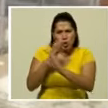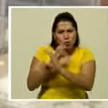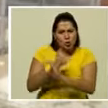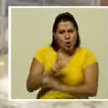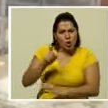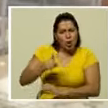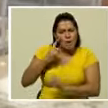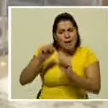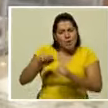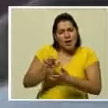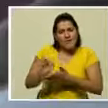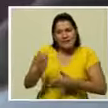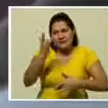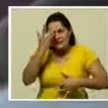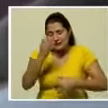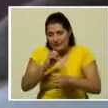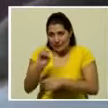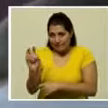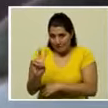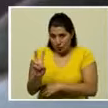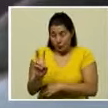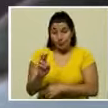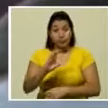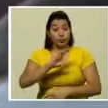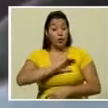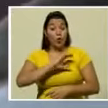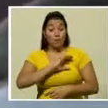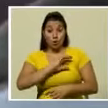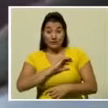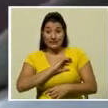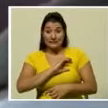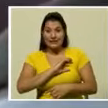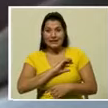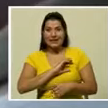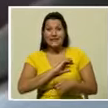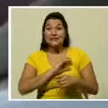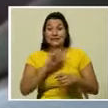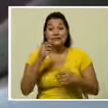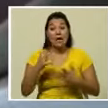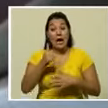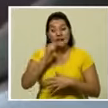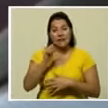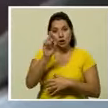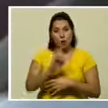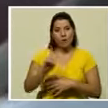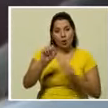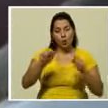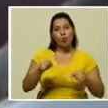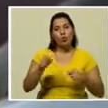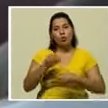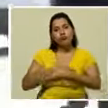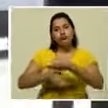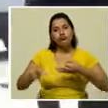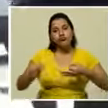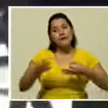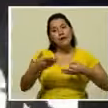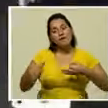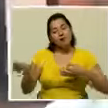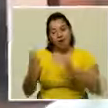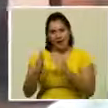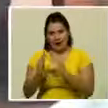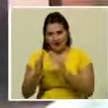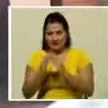prevenir el contagio del virus. Los policías en cuarentena pudieron realizar el cambio de turno este mismo domingo y regresar a sus casas. Antes de ingresar,